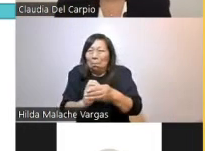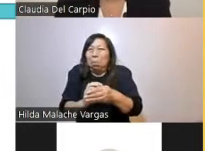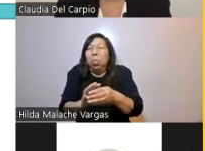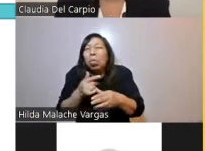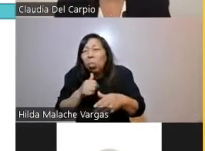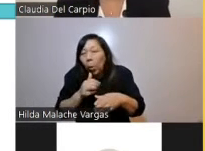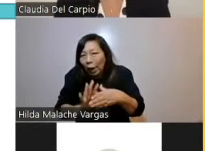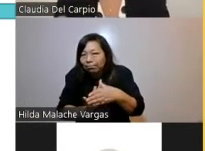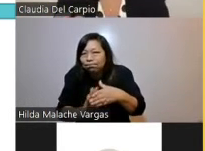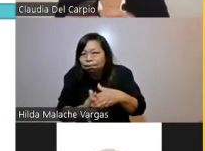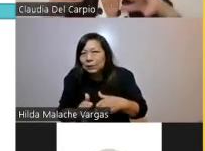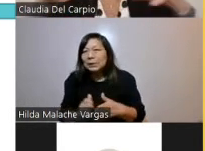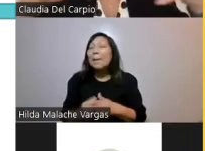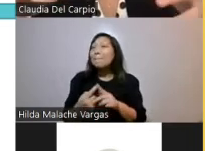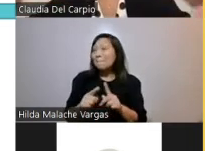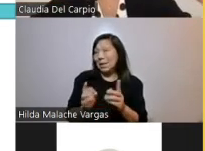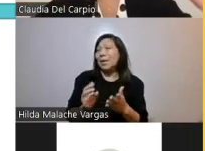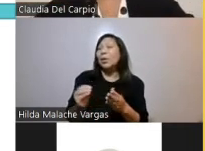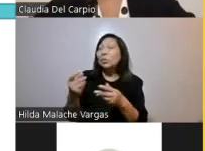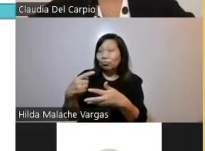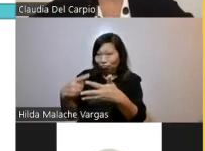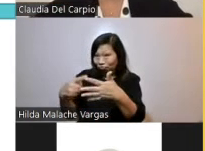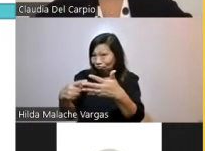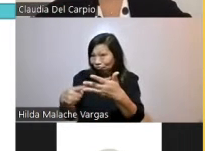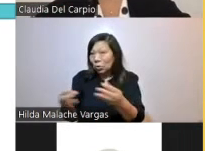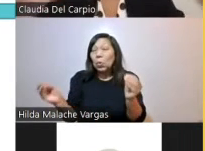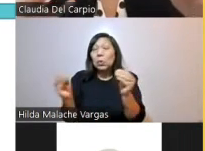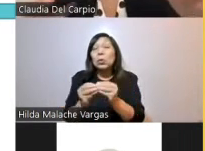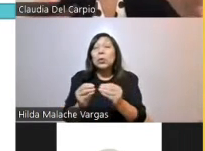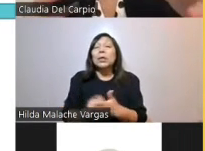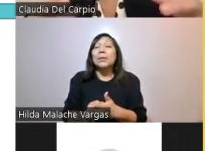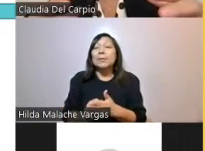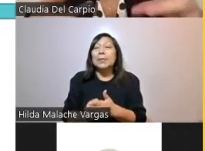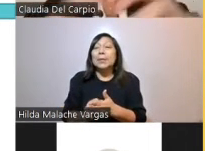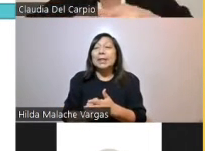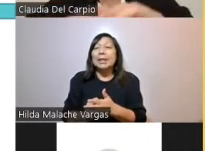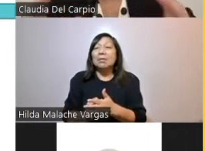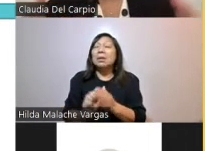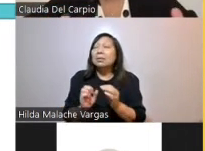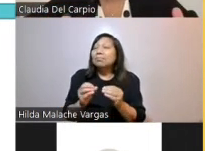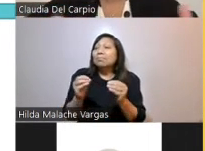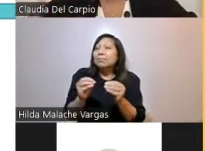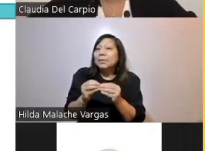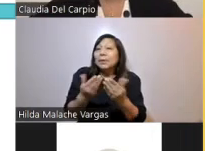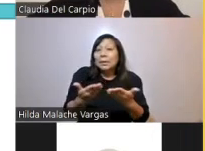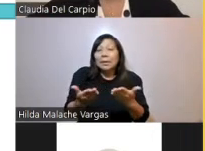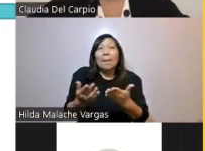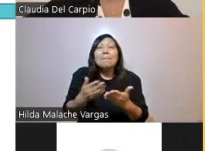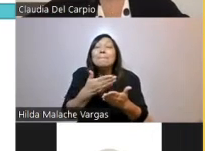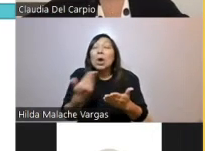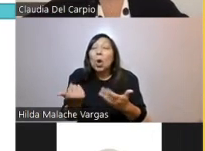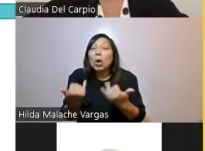generar problemas, pero es la suma de varios factores que se juntan y que coinciden con las condiciones ideales para